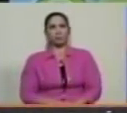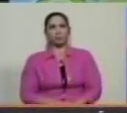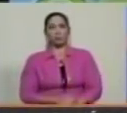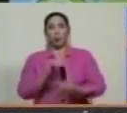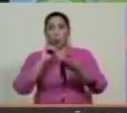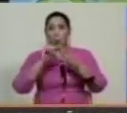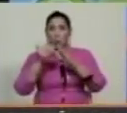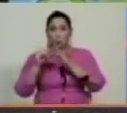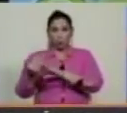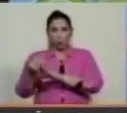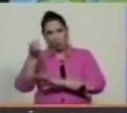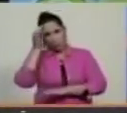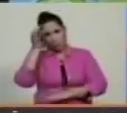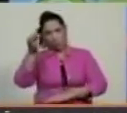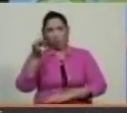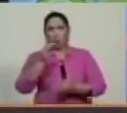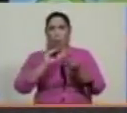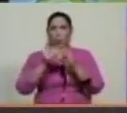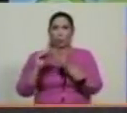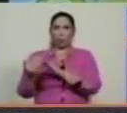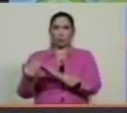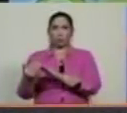comunas y los consejos comunales